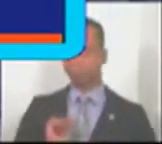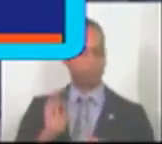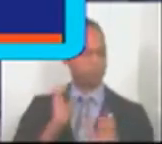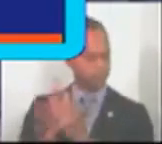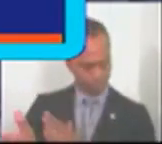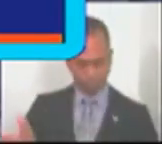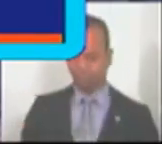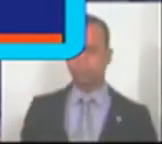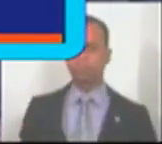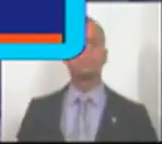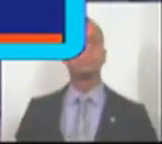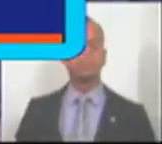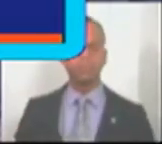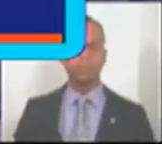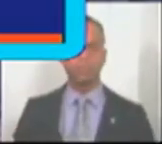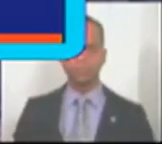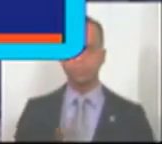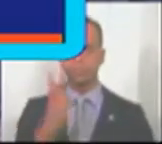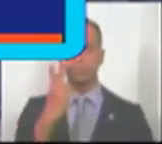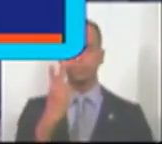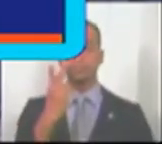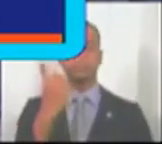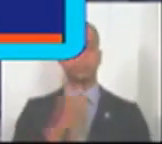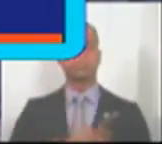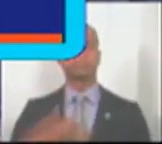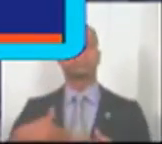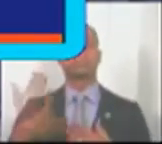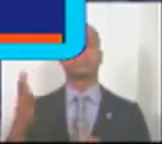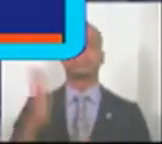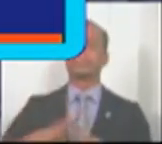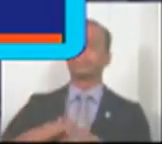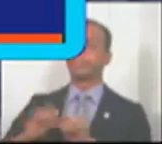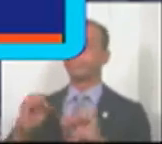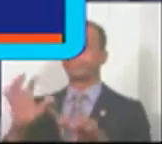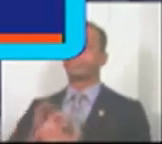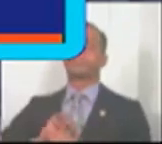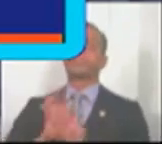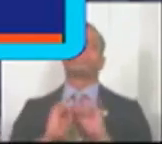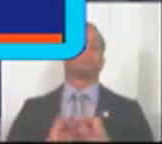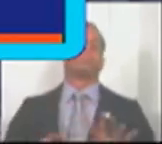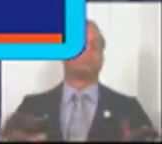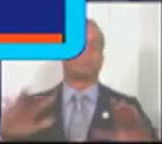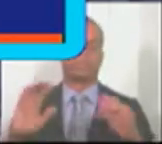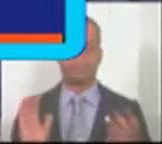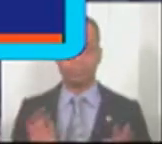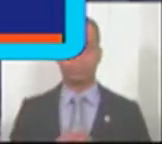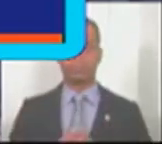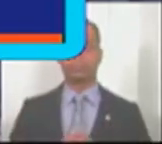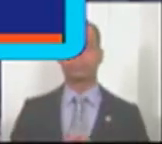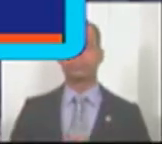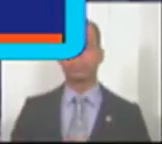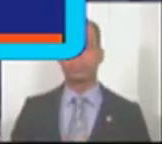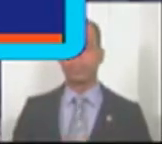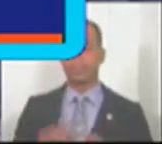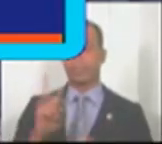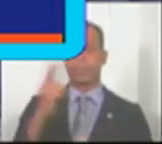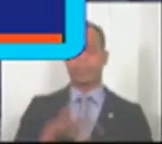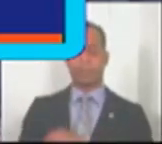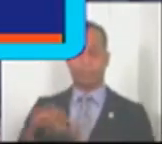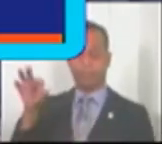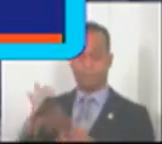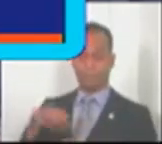vez nos vamos. Y dos días después era el estado de alarma. Pero bueno, desde que voté por primera vez en